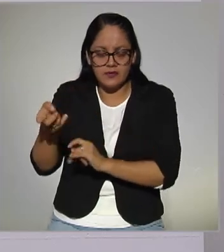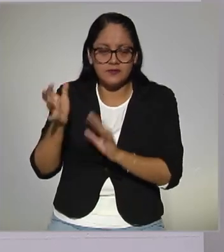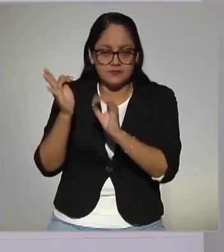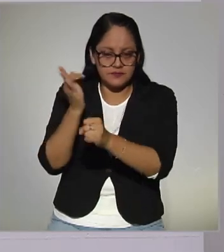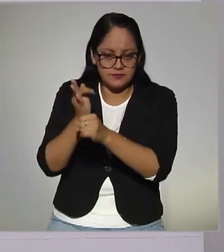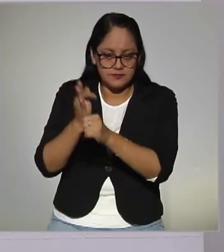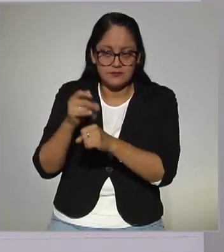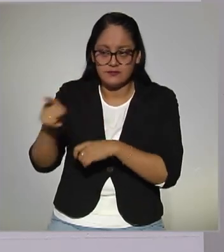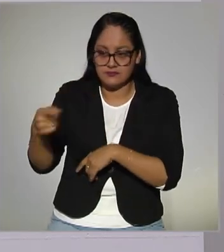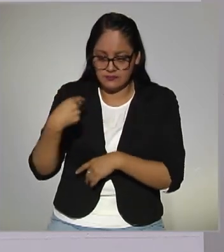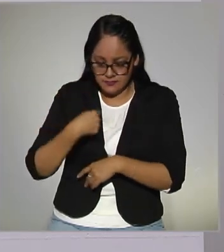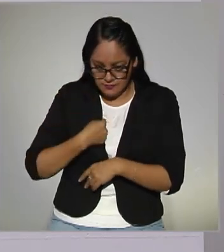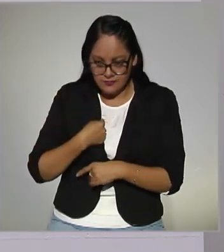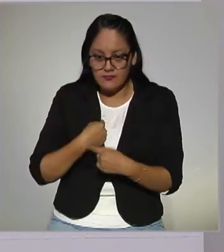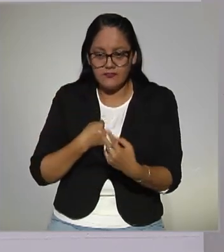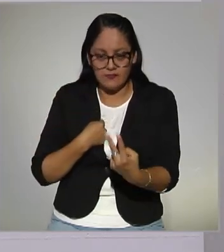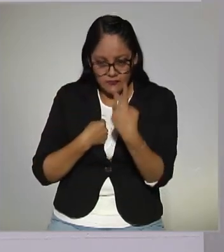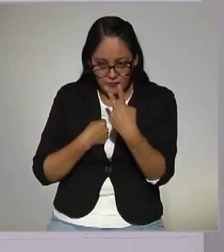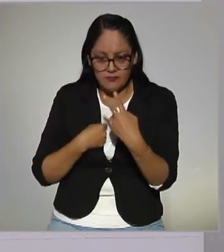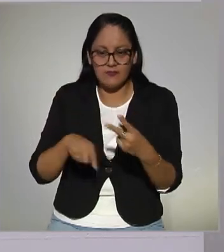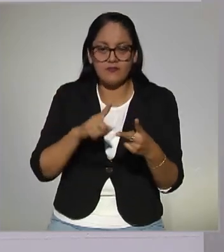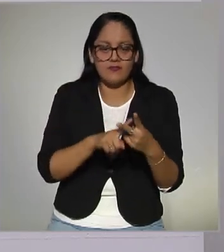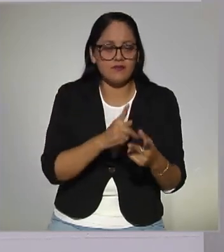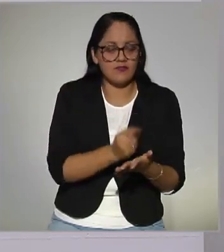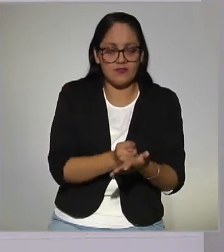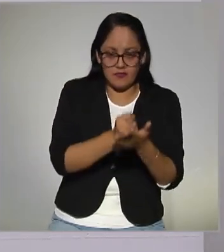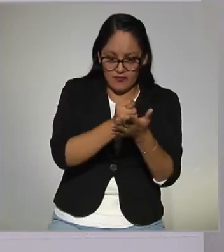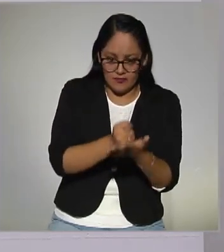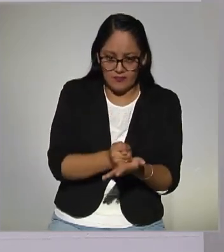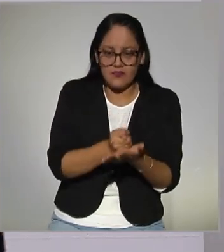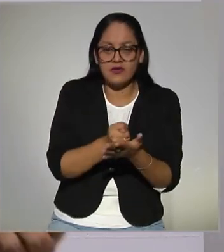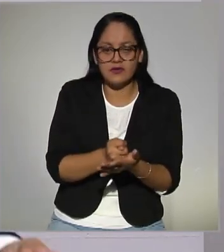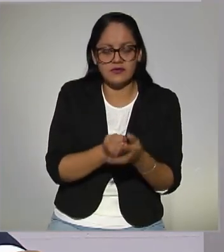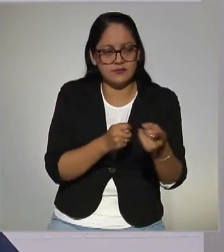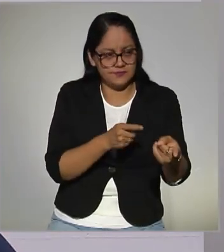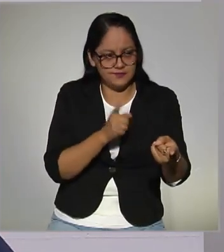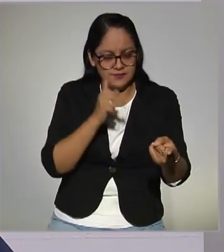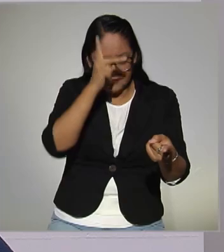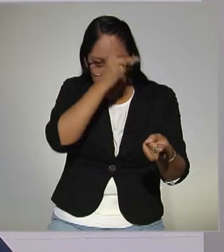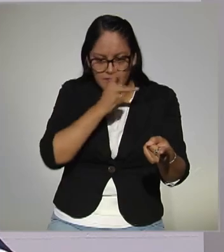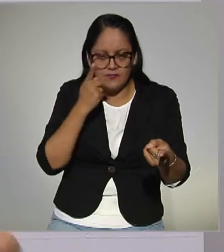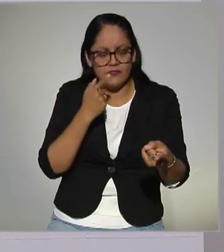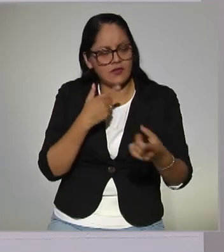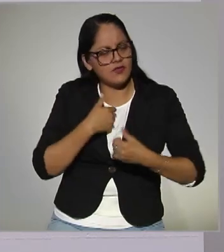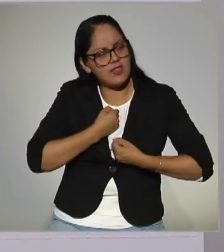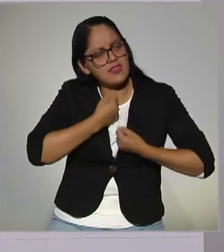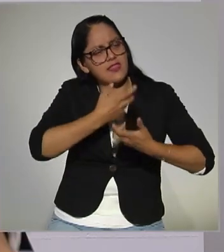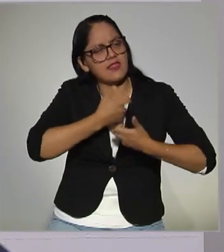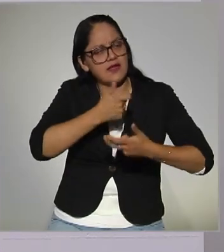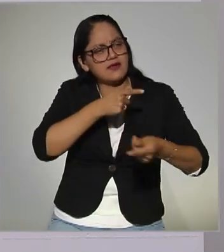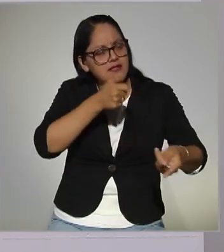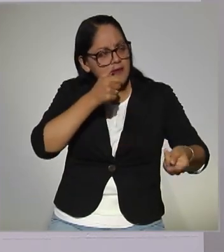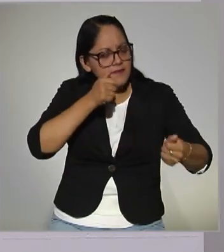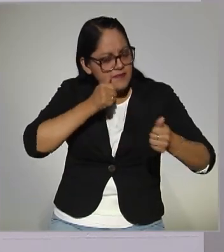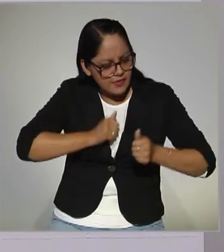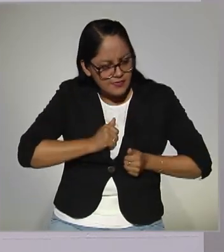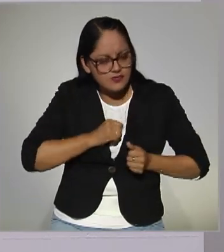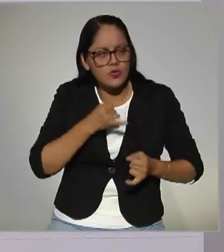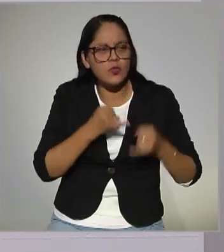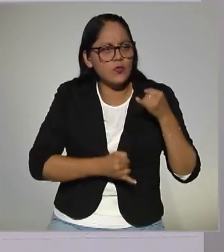está espejeando, ¿no? Hablarlo con mi terapeuta, que es lo que me va a escuchar sin juicios, ¿no? Porque a veces tenemos